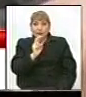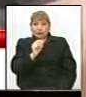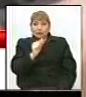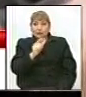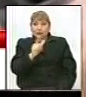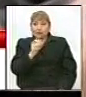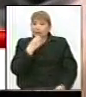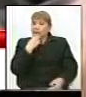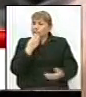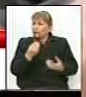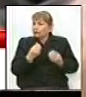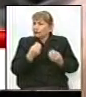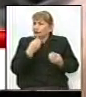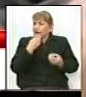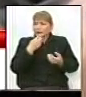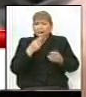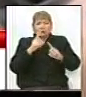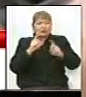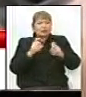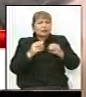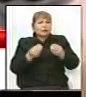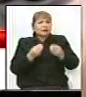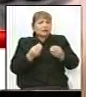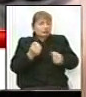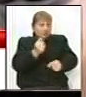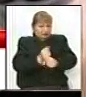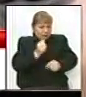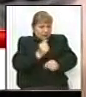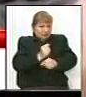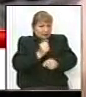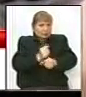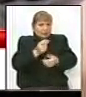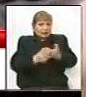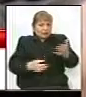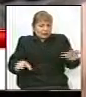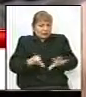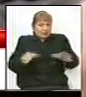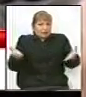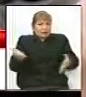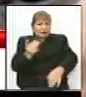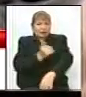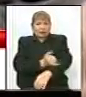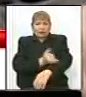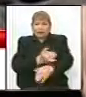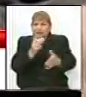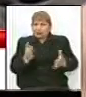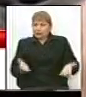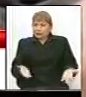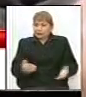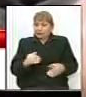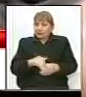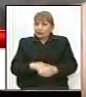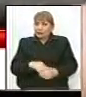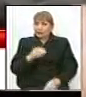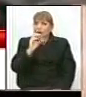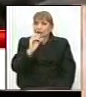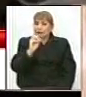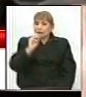Entonces, presidente, yo pregunto, ¿qué clase de trabajo está realizando la institución competente, como en el caso de la OMPE?